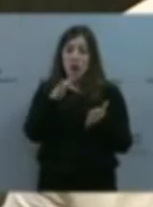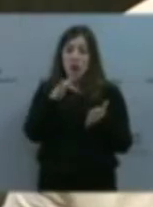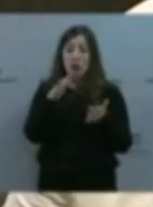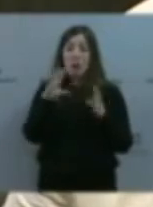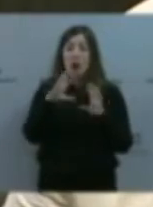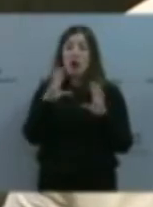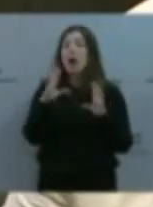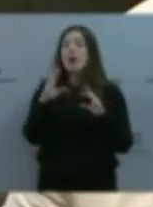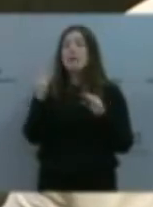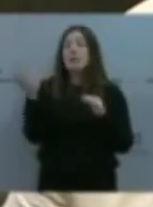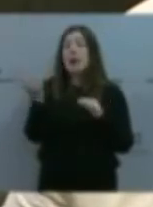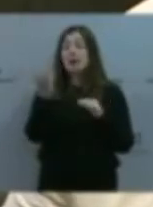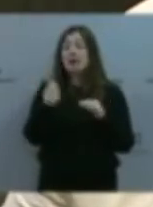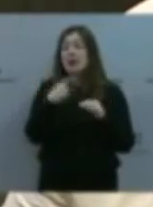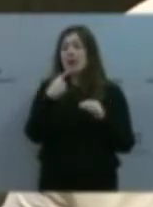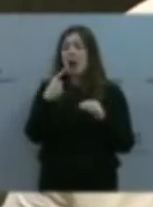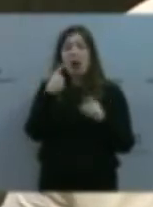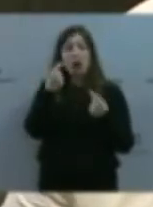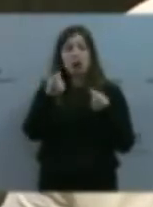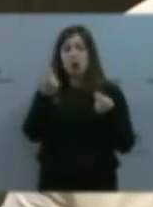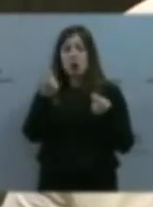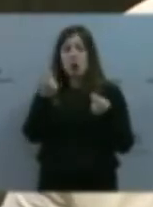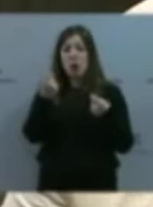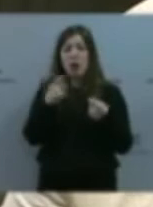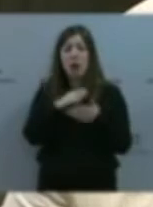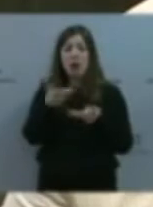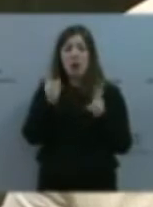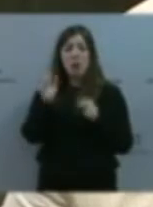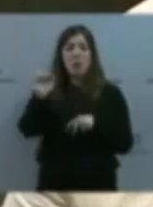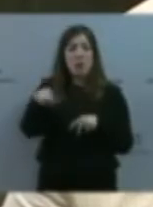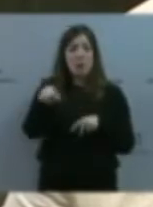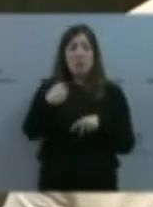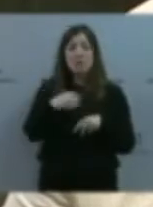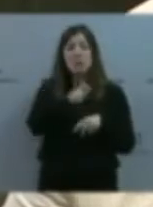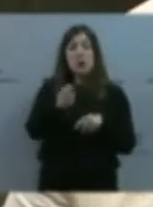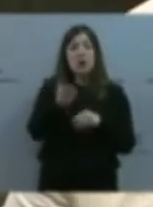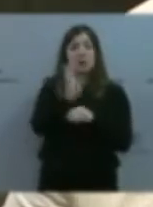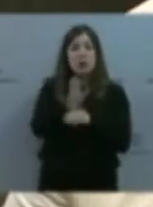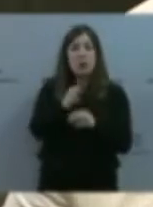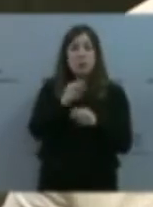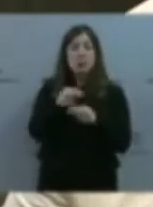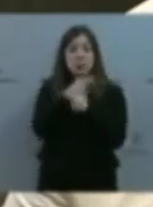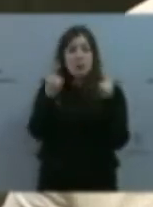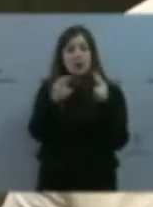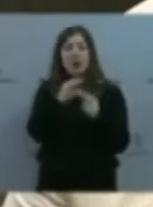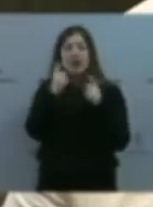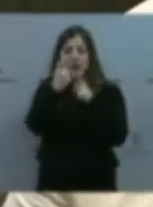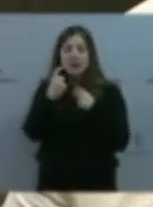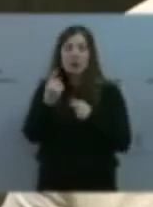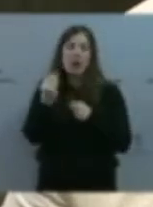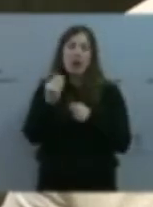democráticos, la responsabilidad de los representantes públicos es favorecer, en la medida de lo posible, que se restituya el quebranto a la